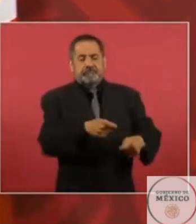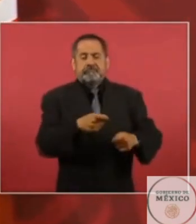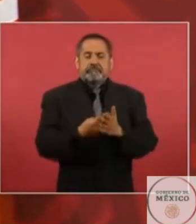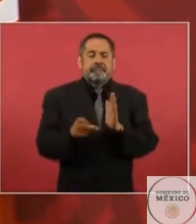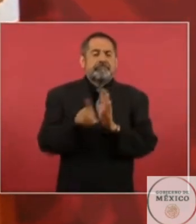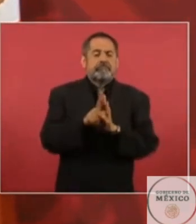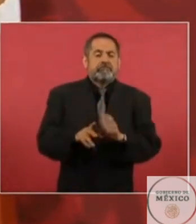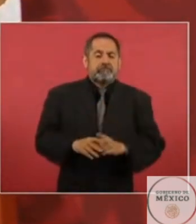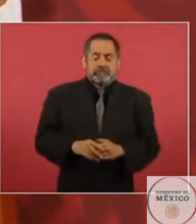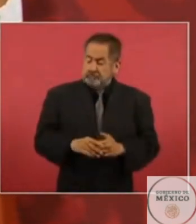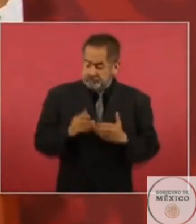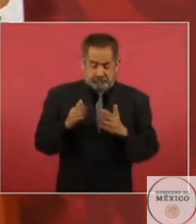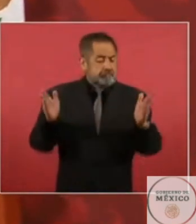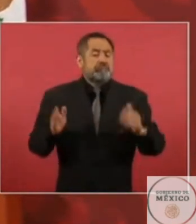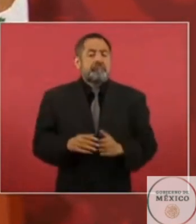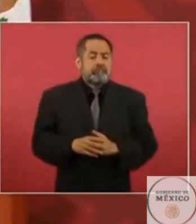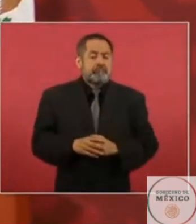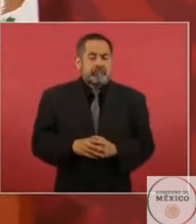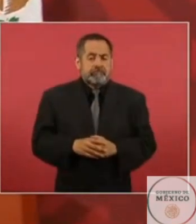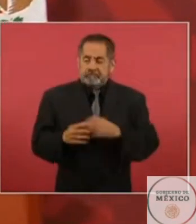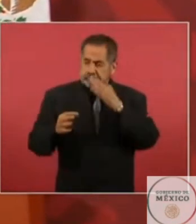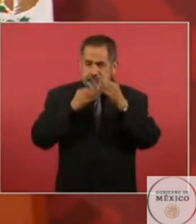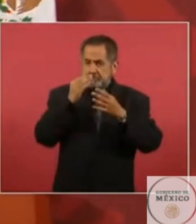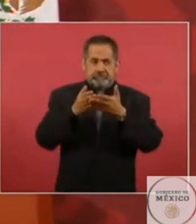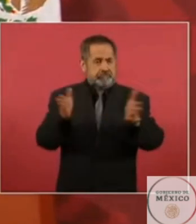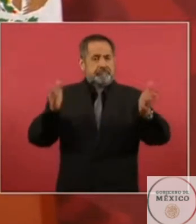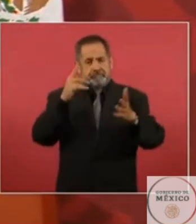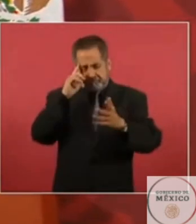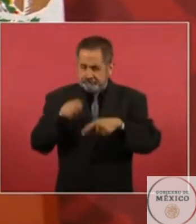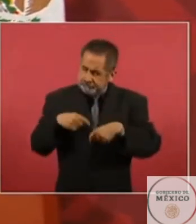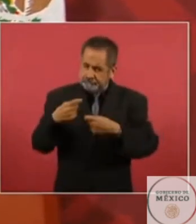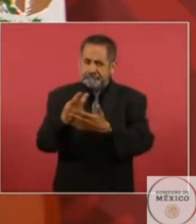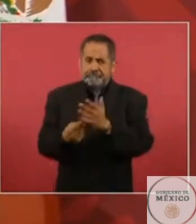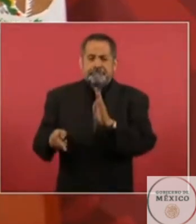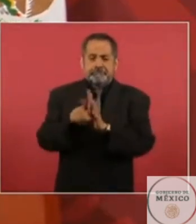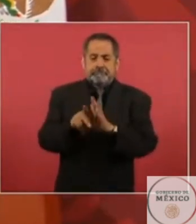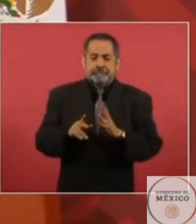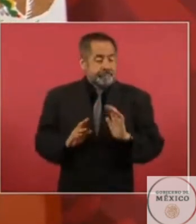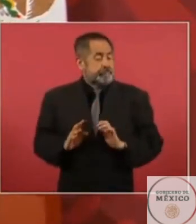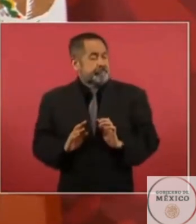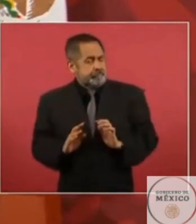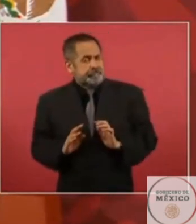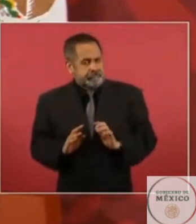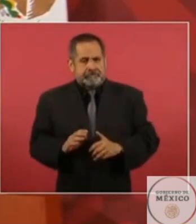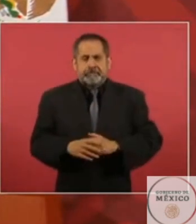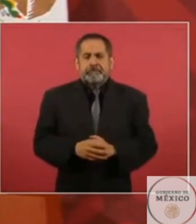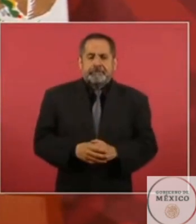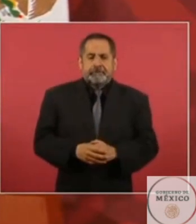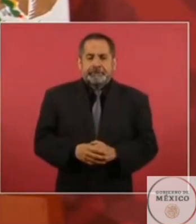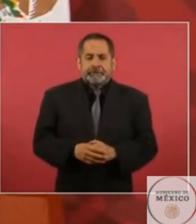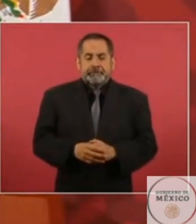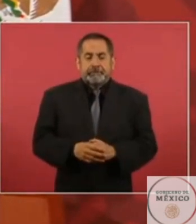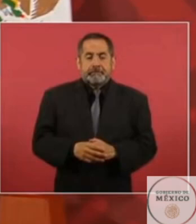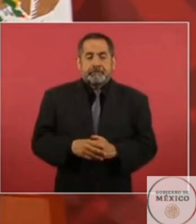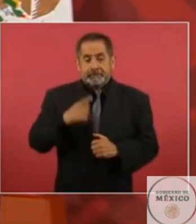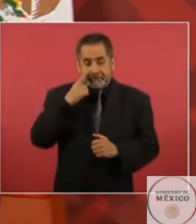médicos cubanos los quieren para adoctrinar a la gente de México, para hacerla comunista, y tantas sandeces más que